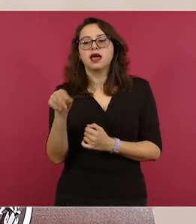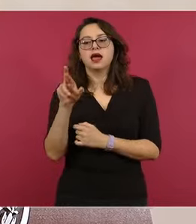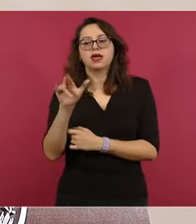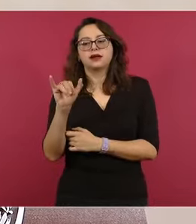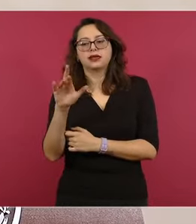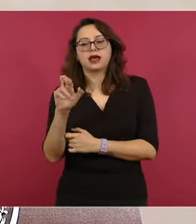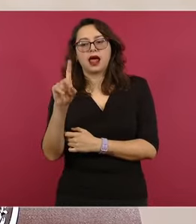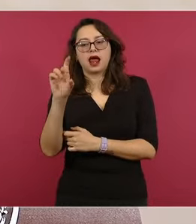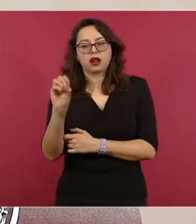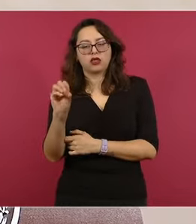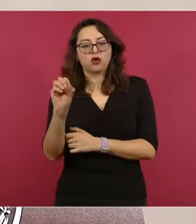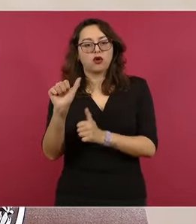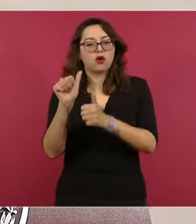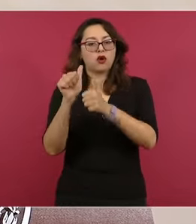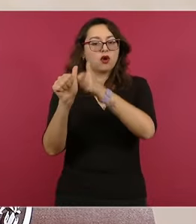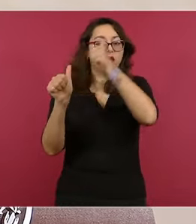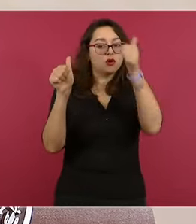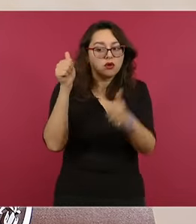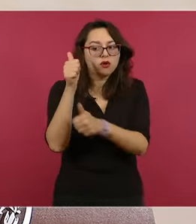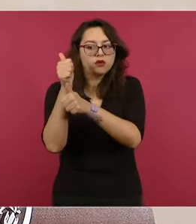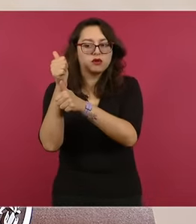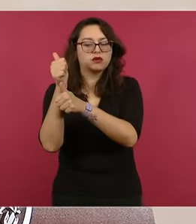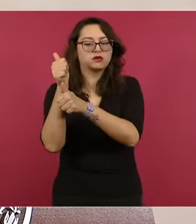ahí mismo.